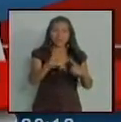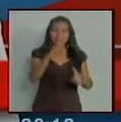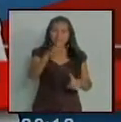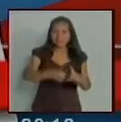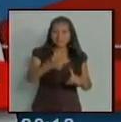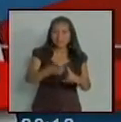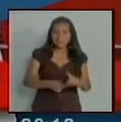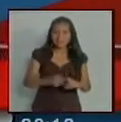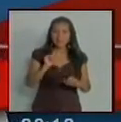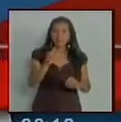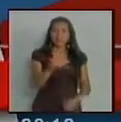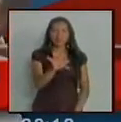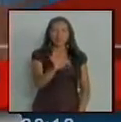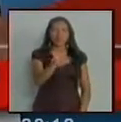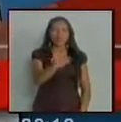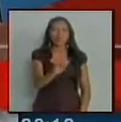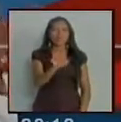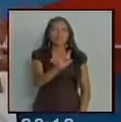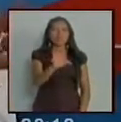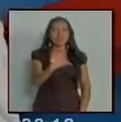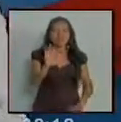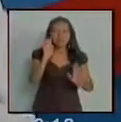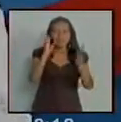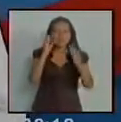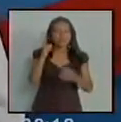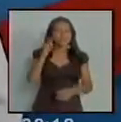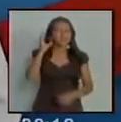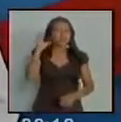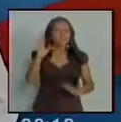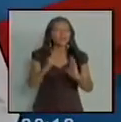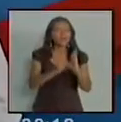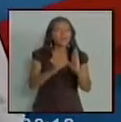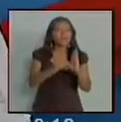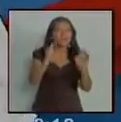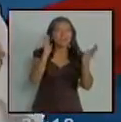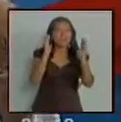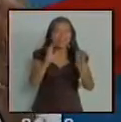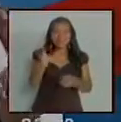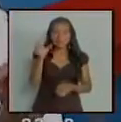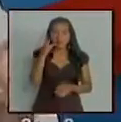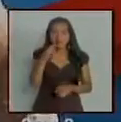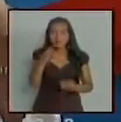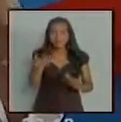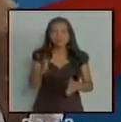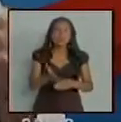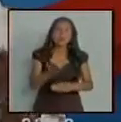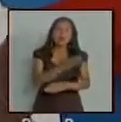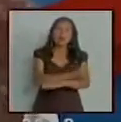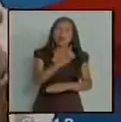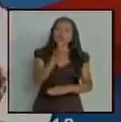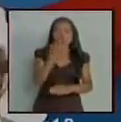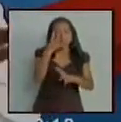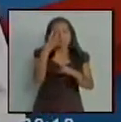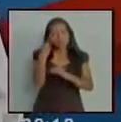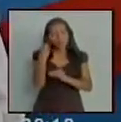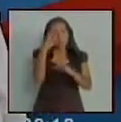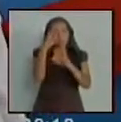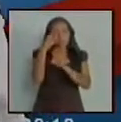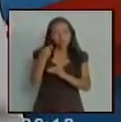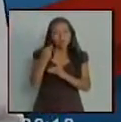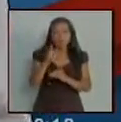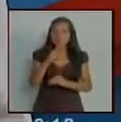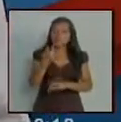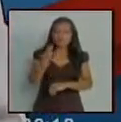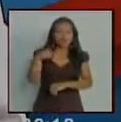audición de 90 decibeles, que parecería que no está escuchando, y las mamás muchas veces dicen, él dormía, él solamente dormía y dormía,